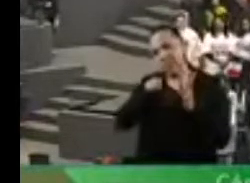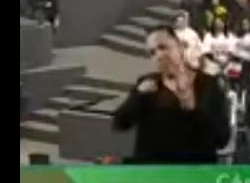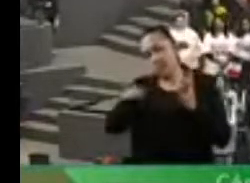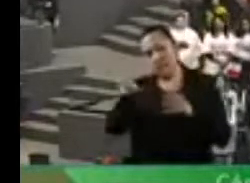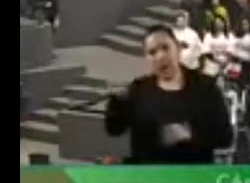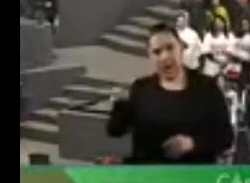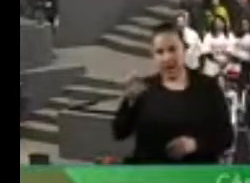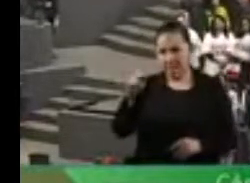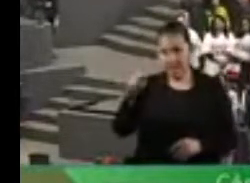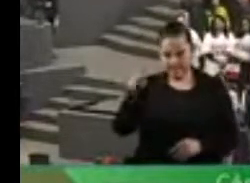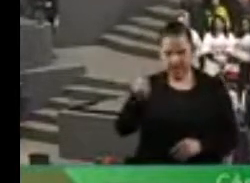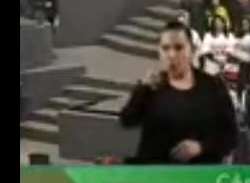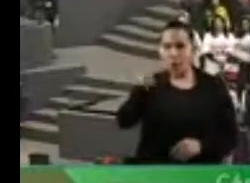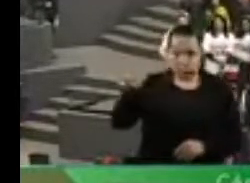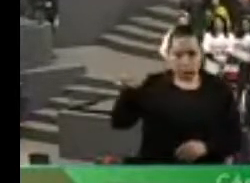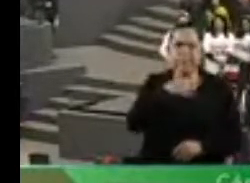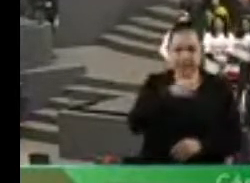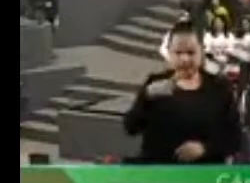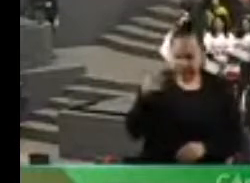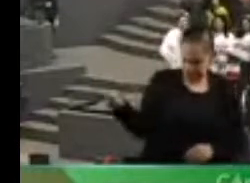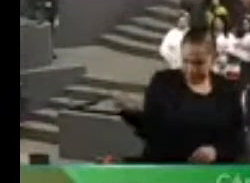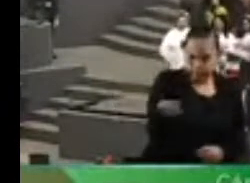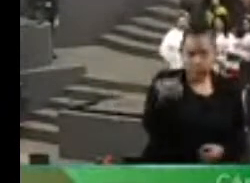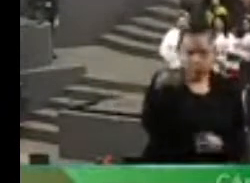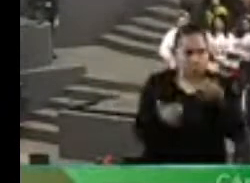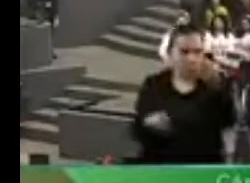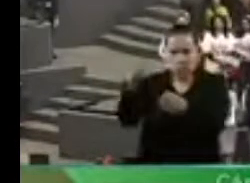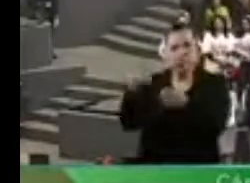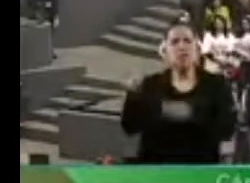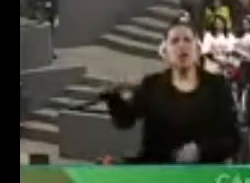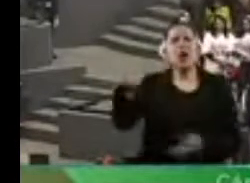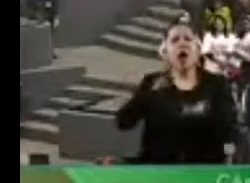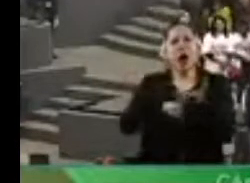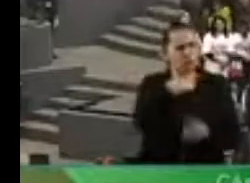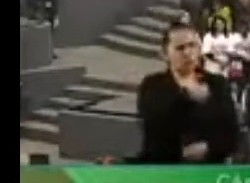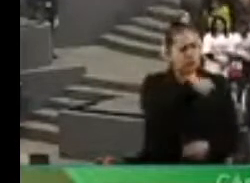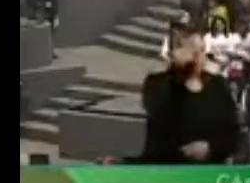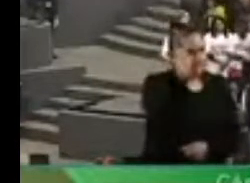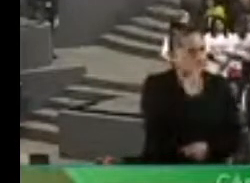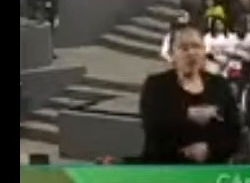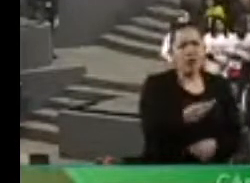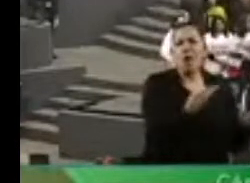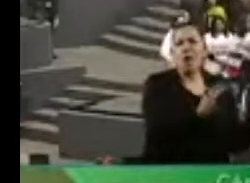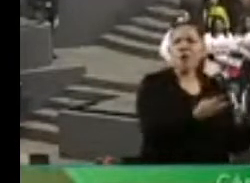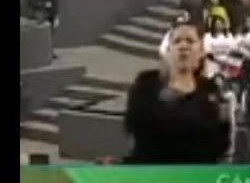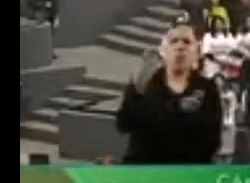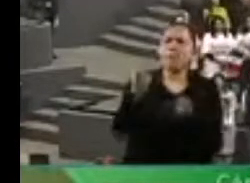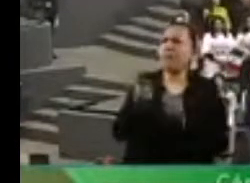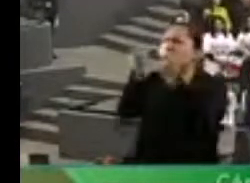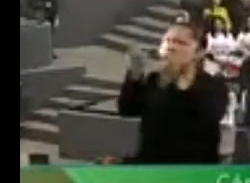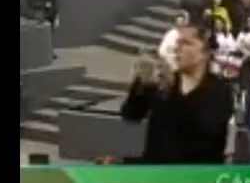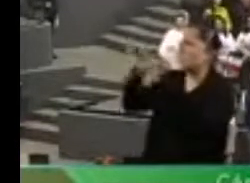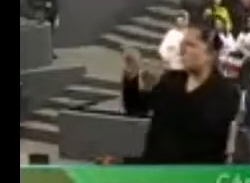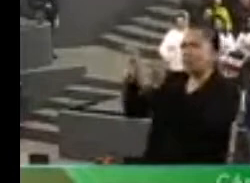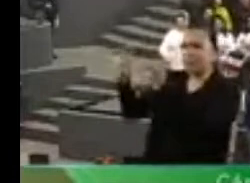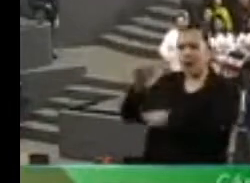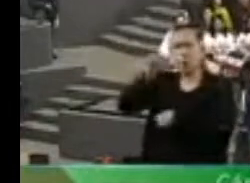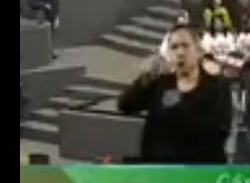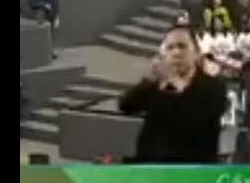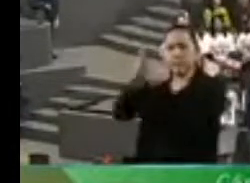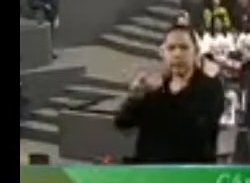y que devuelvan lo que le robaron al pueblo. Que es un clamor popular, por cierto.